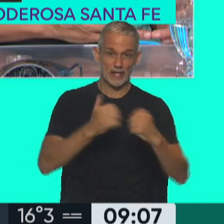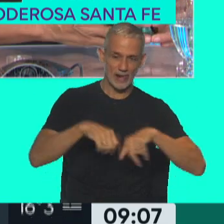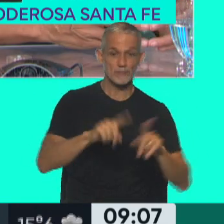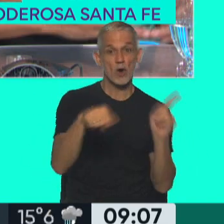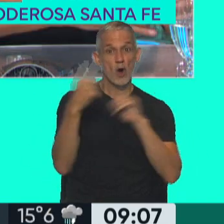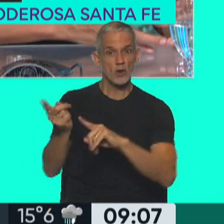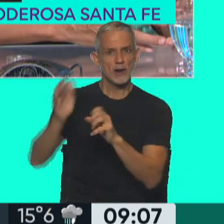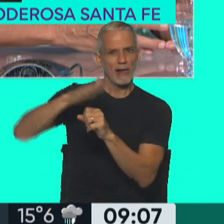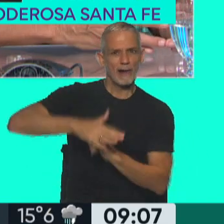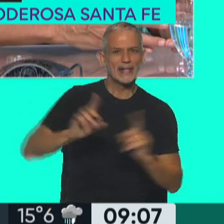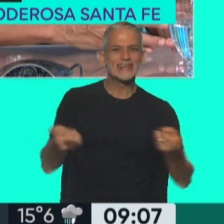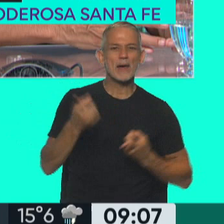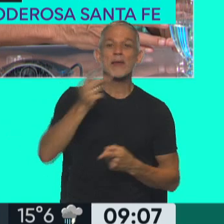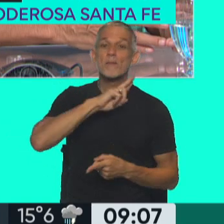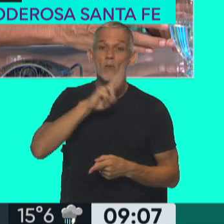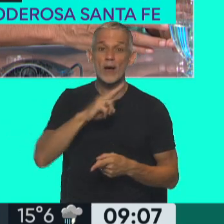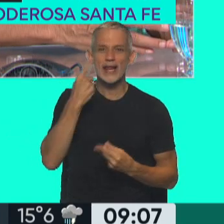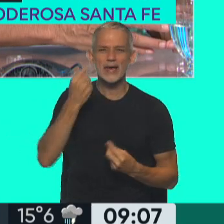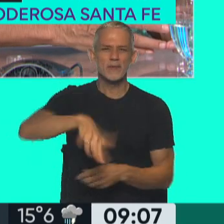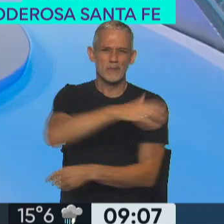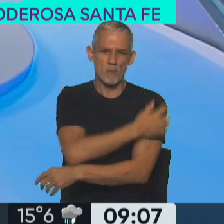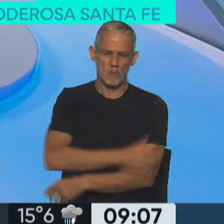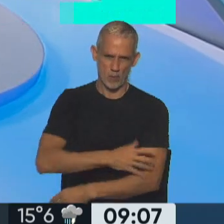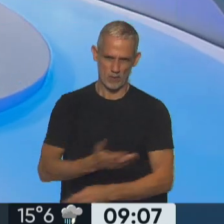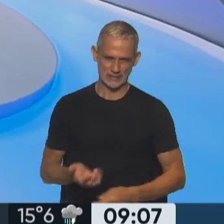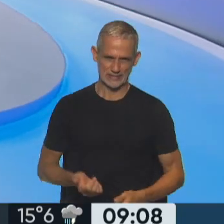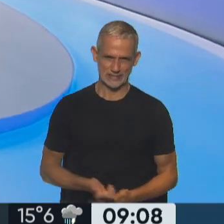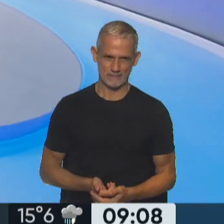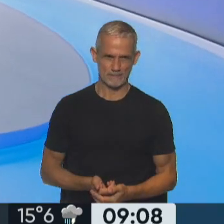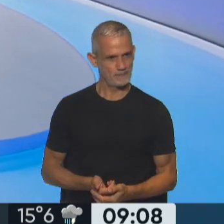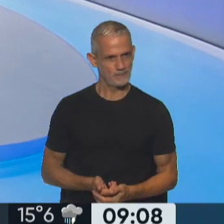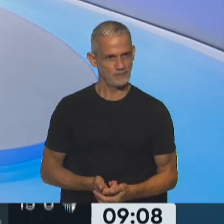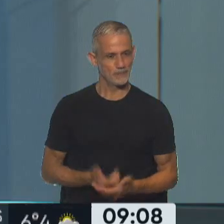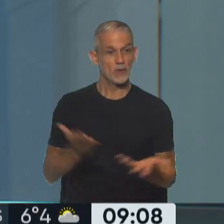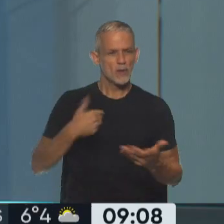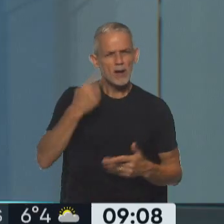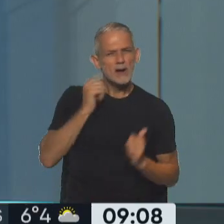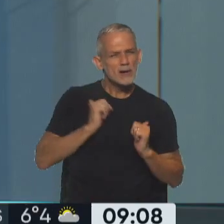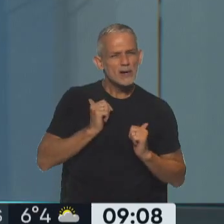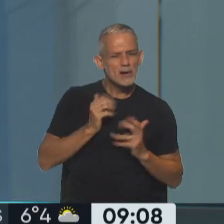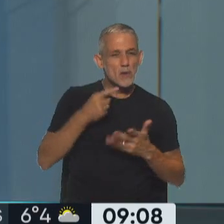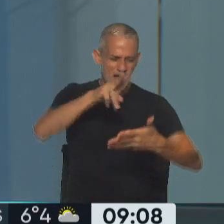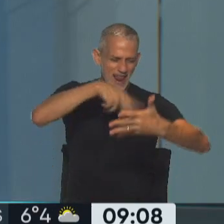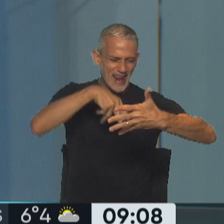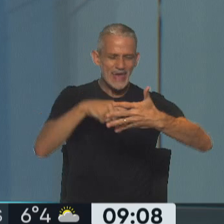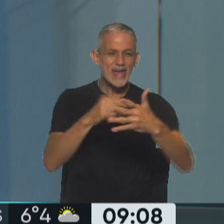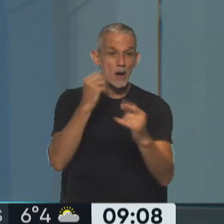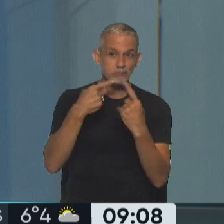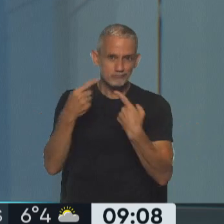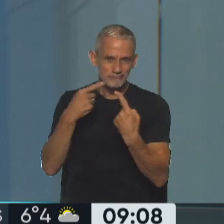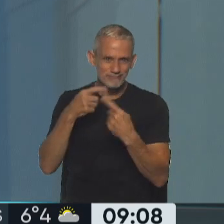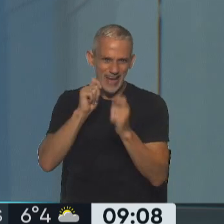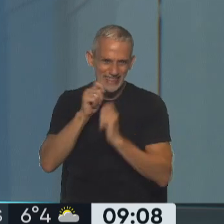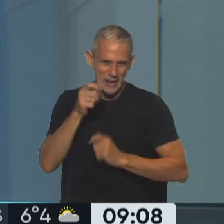otra invisibilización que somos las mujeres que vivimos en situación de pobreza. Yo escuchaba, leía algunas notas que has dado vos que